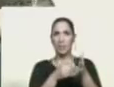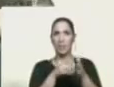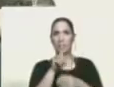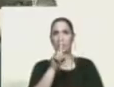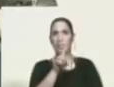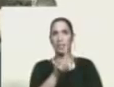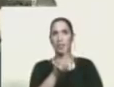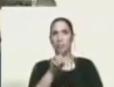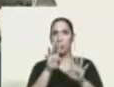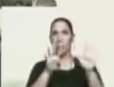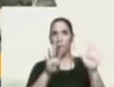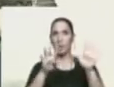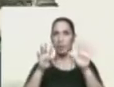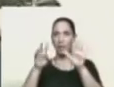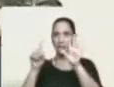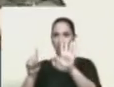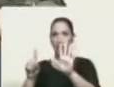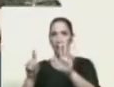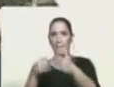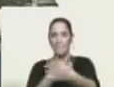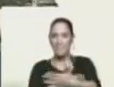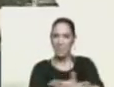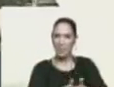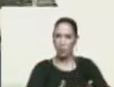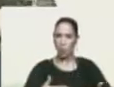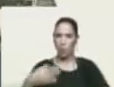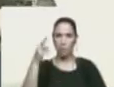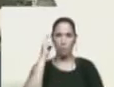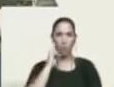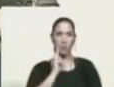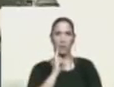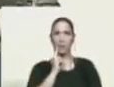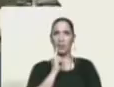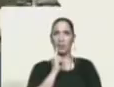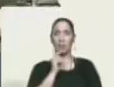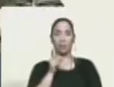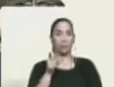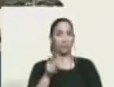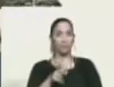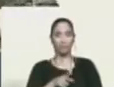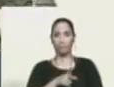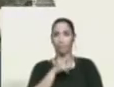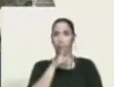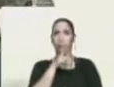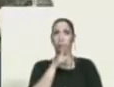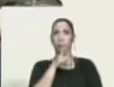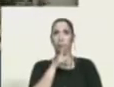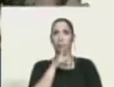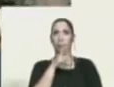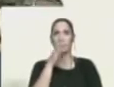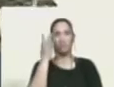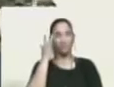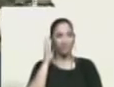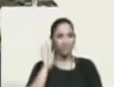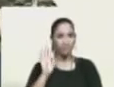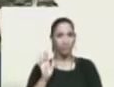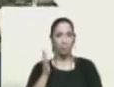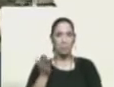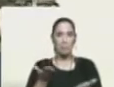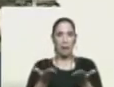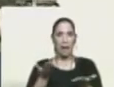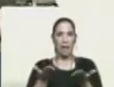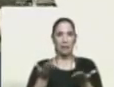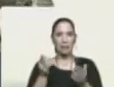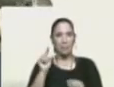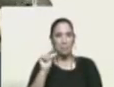7.196 millones de bolívares. Este tipo de delito ni siquiera, creo yo, tenía un balance